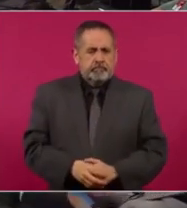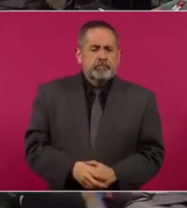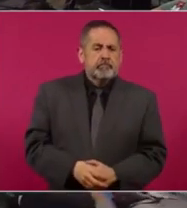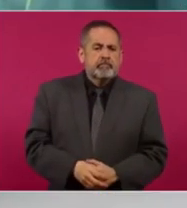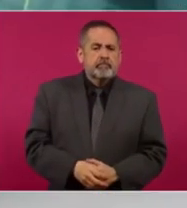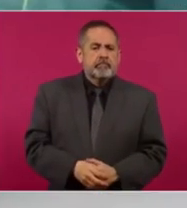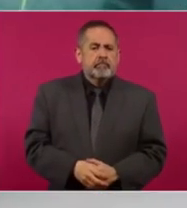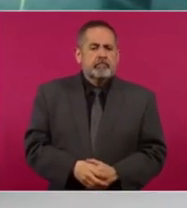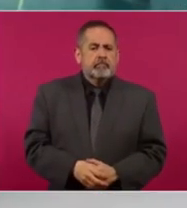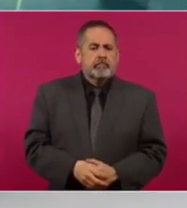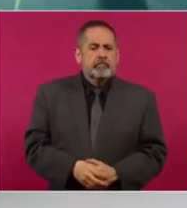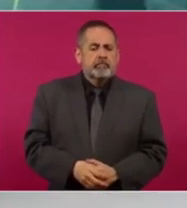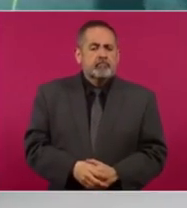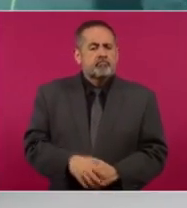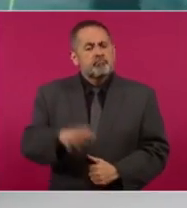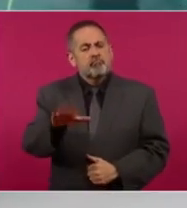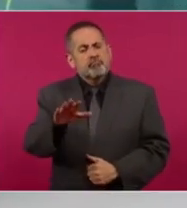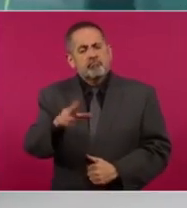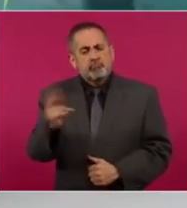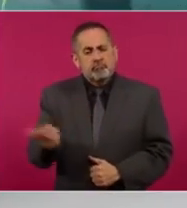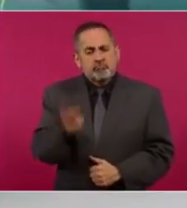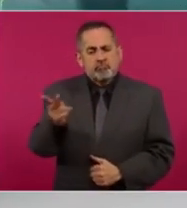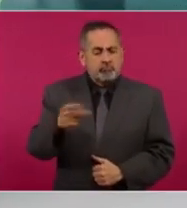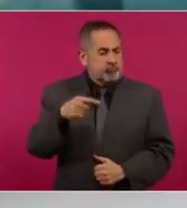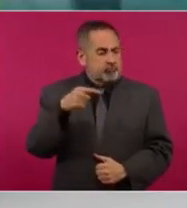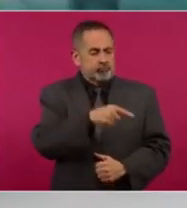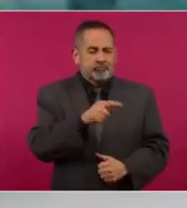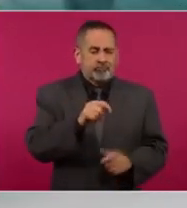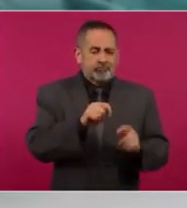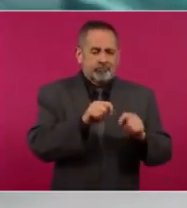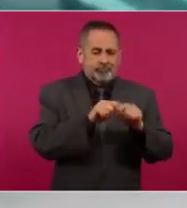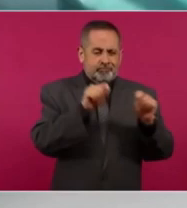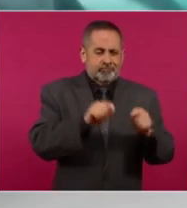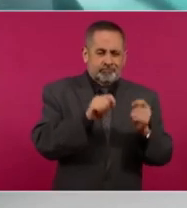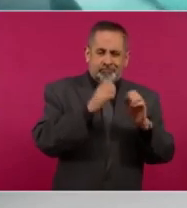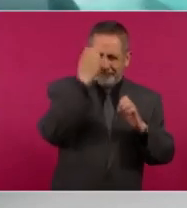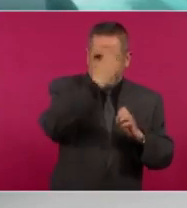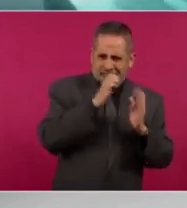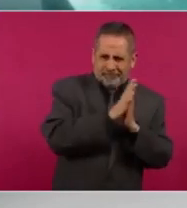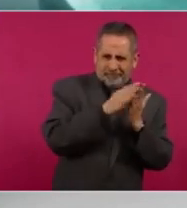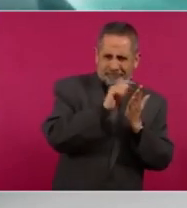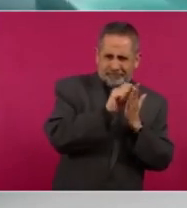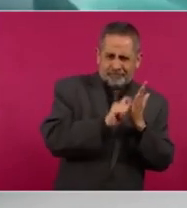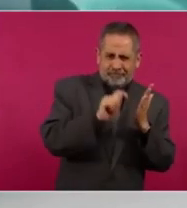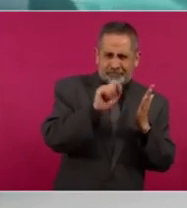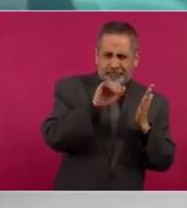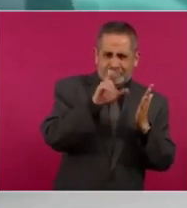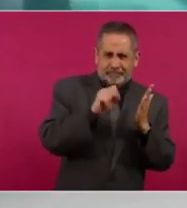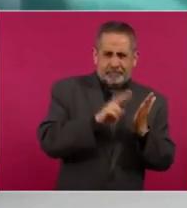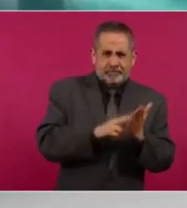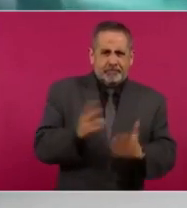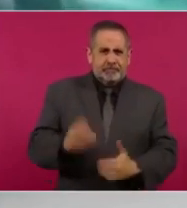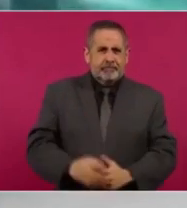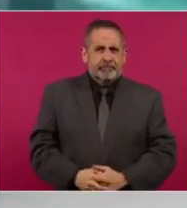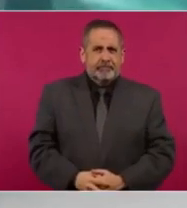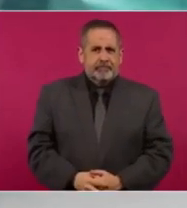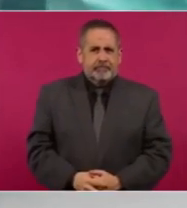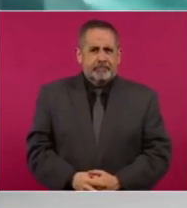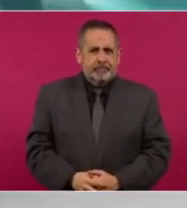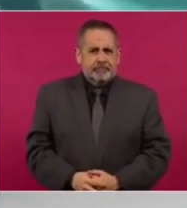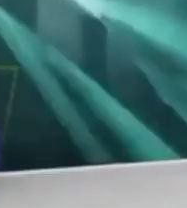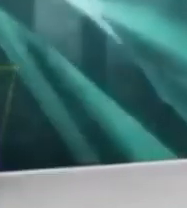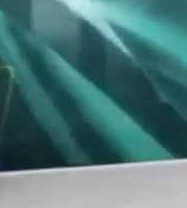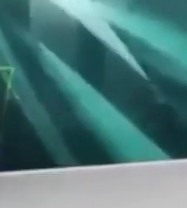es el sustento legal por el que la tesis de la ministra Yasmín Esquivel mantiene su validez en este escenario que estamos viendo de